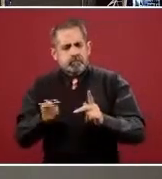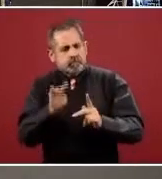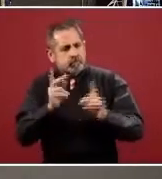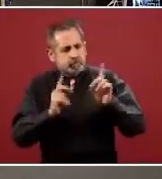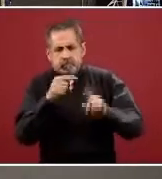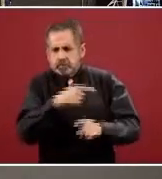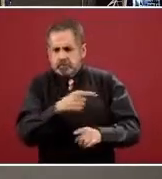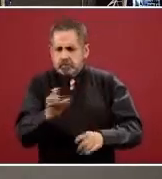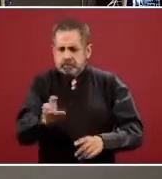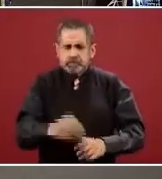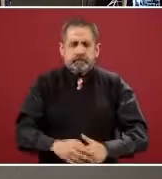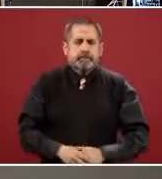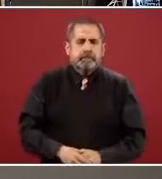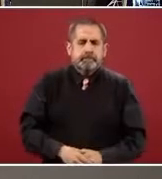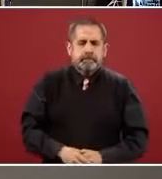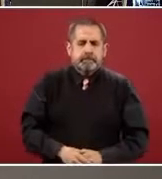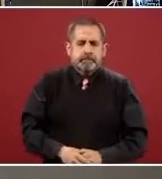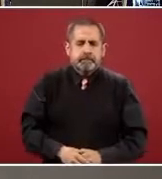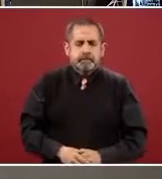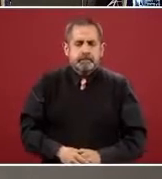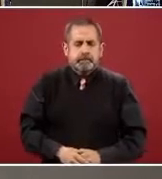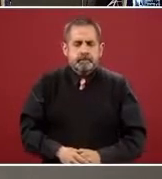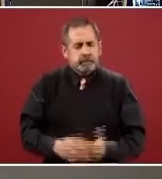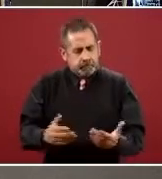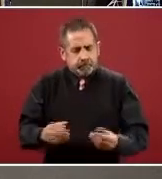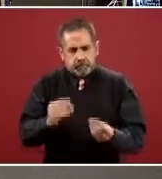del doctor. Sí, muchas gracias.